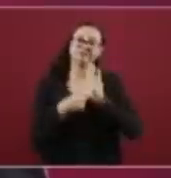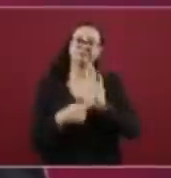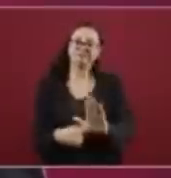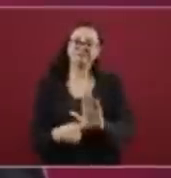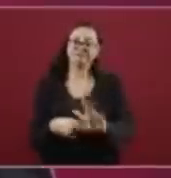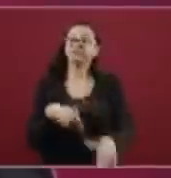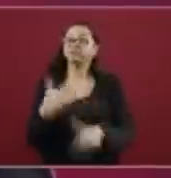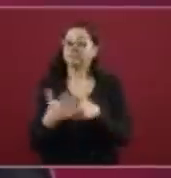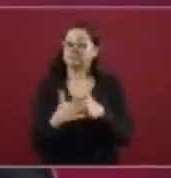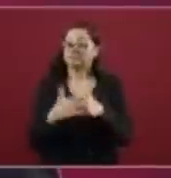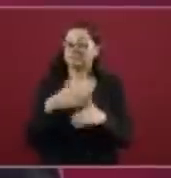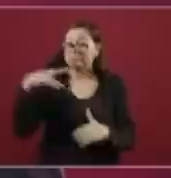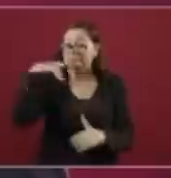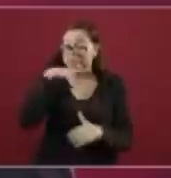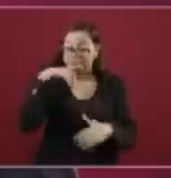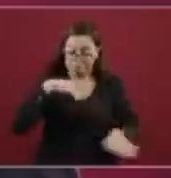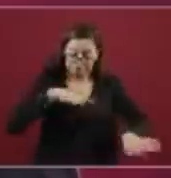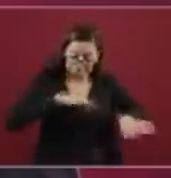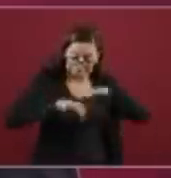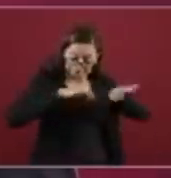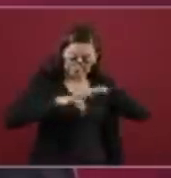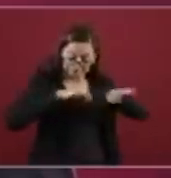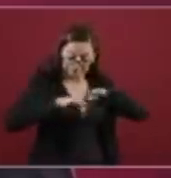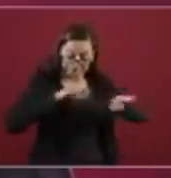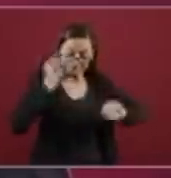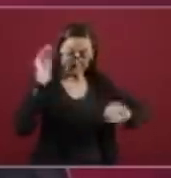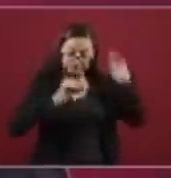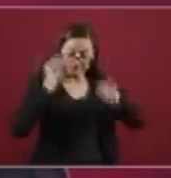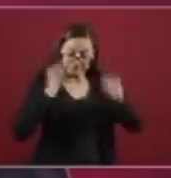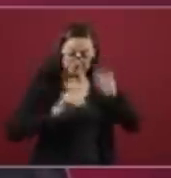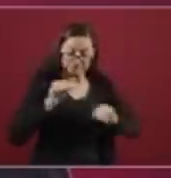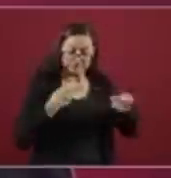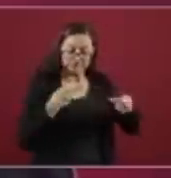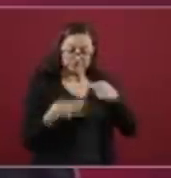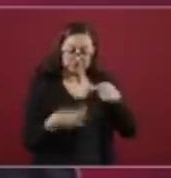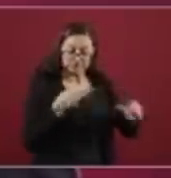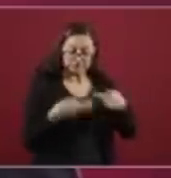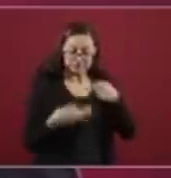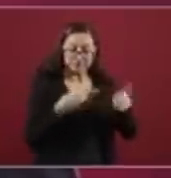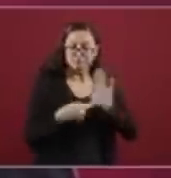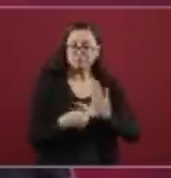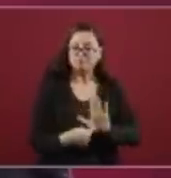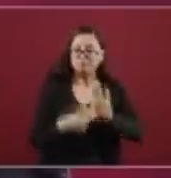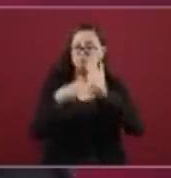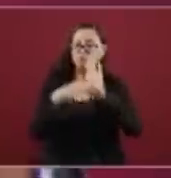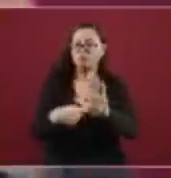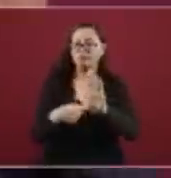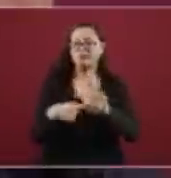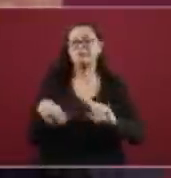muy pronto estamos trabajando el plan para